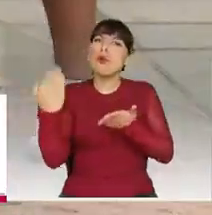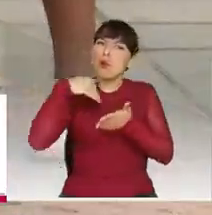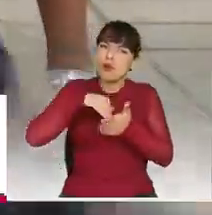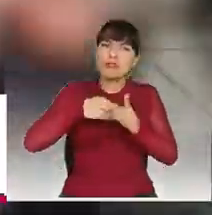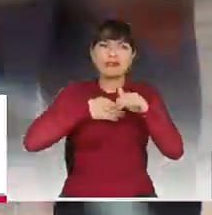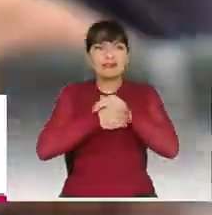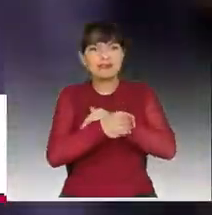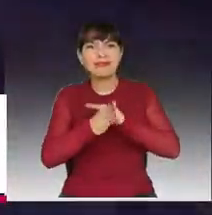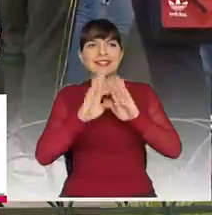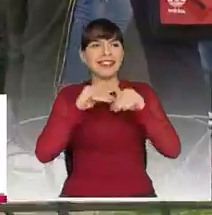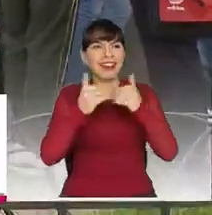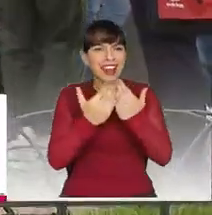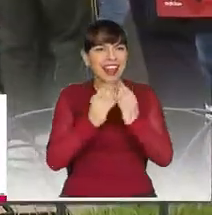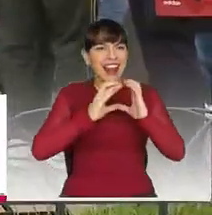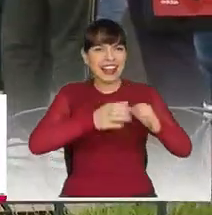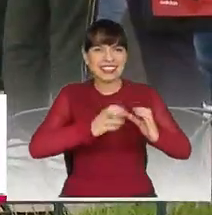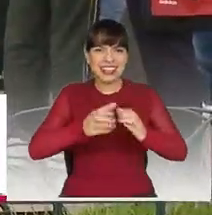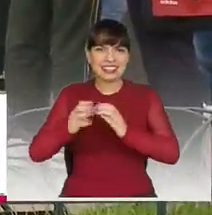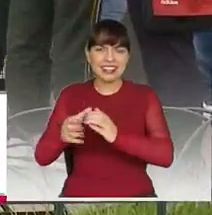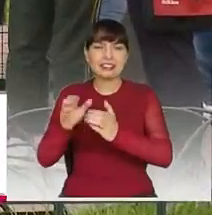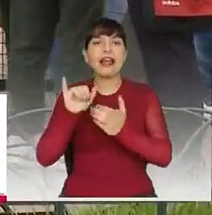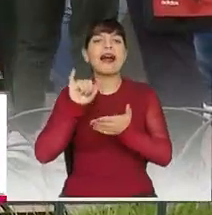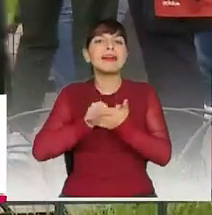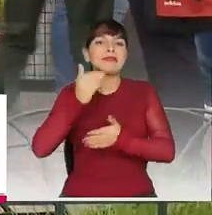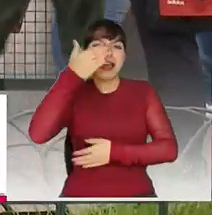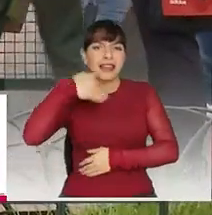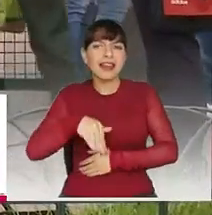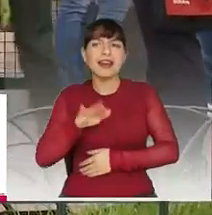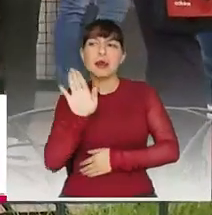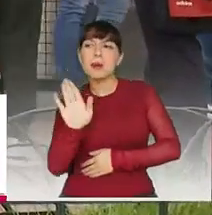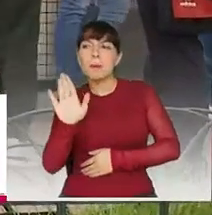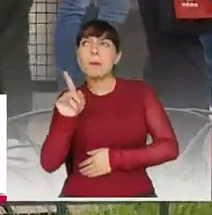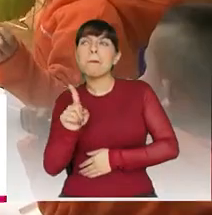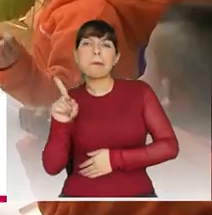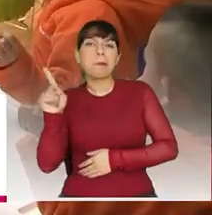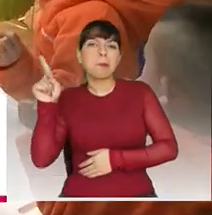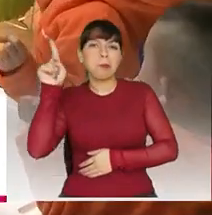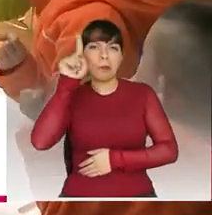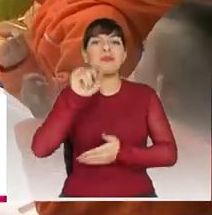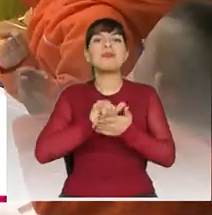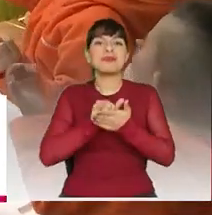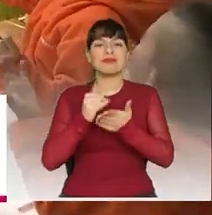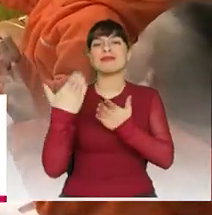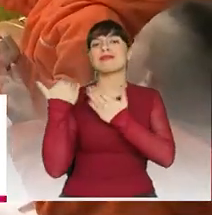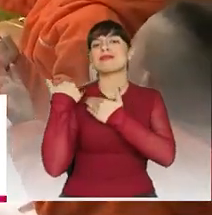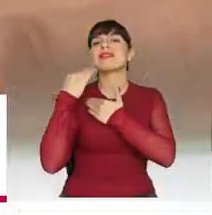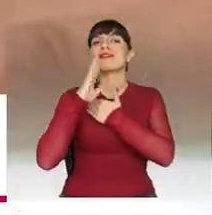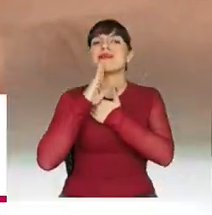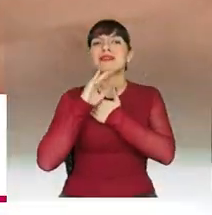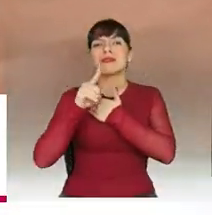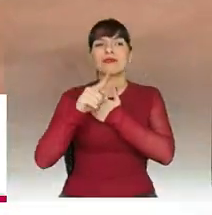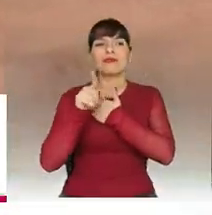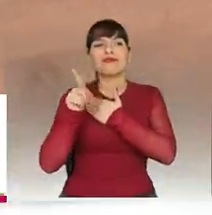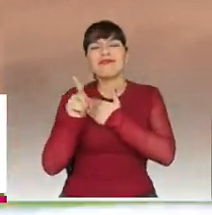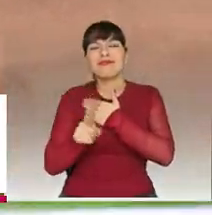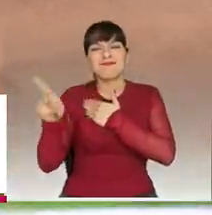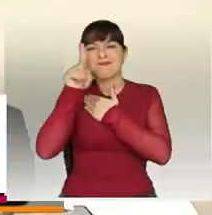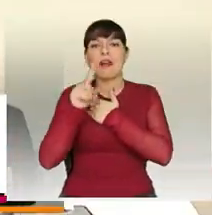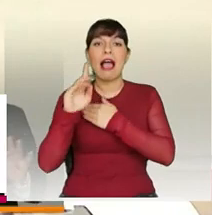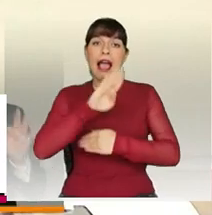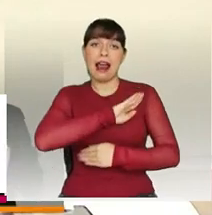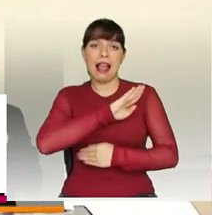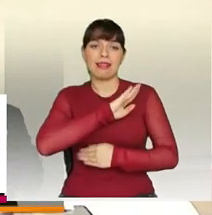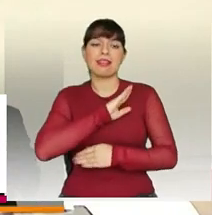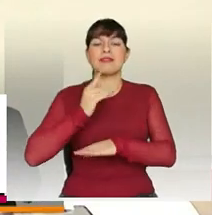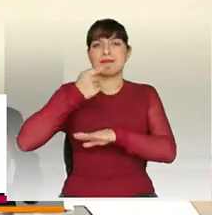particulares de cada región y ciudad del país y serán las administraciones locales las encargadas de establecer los mecanismos. No